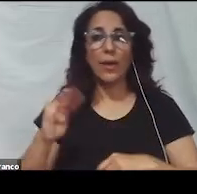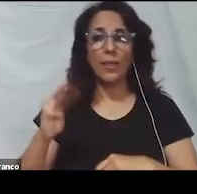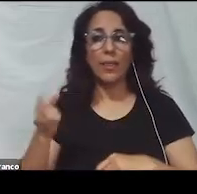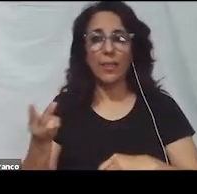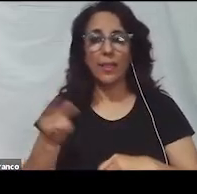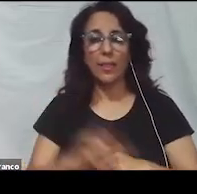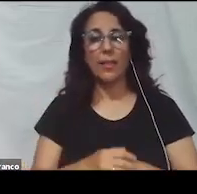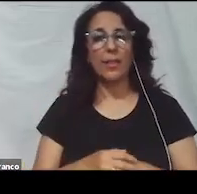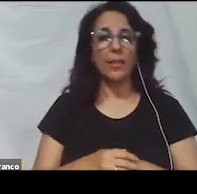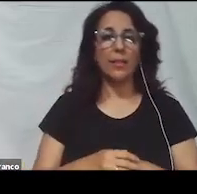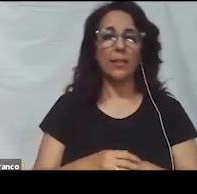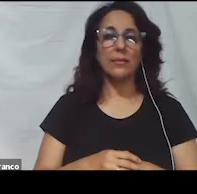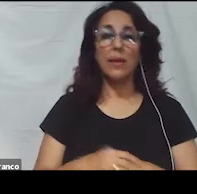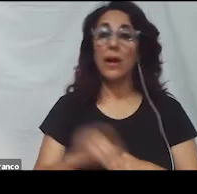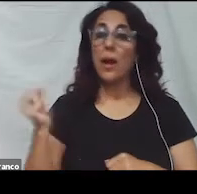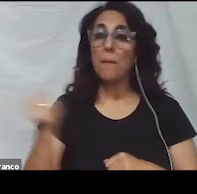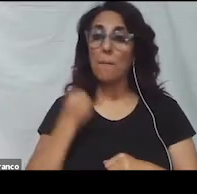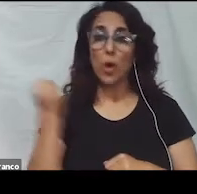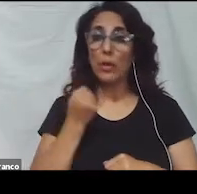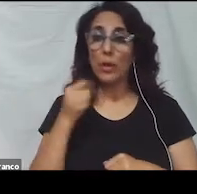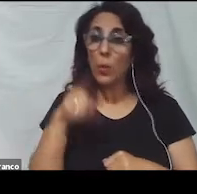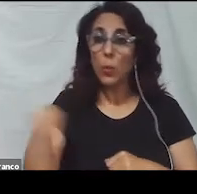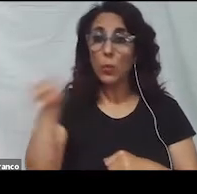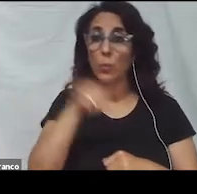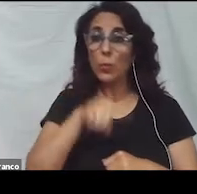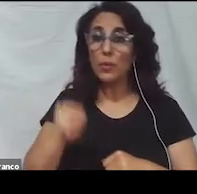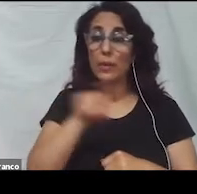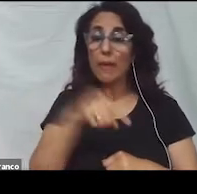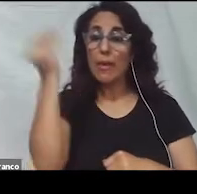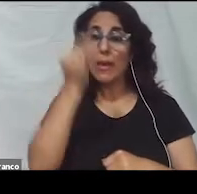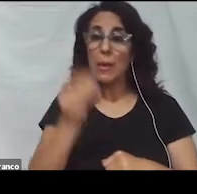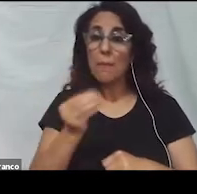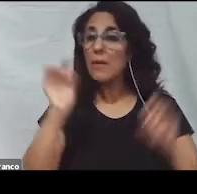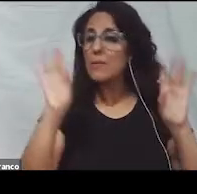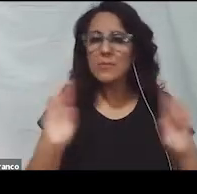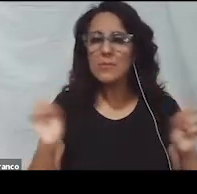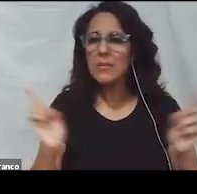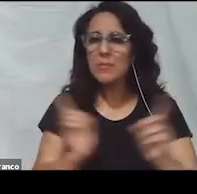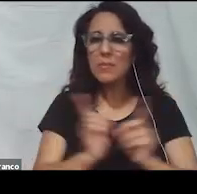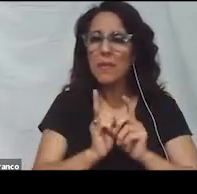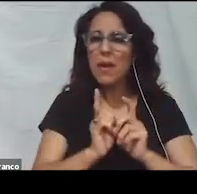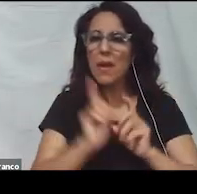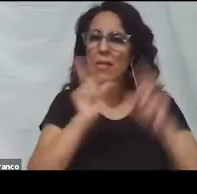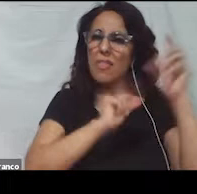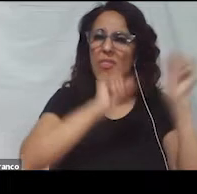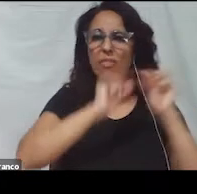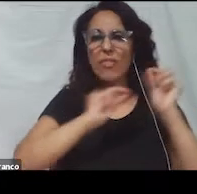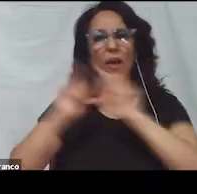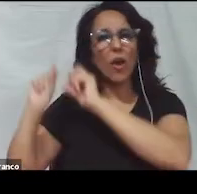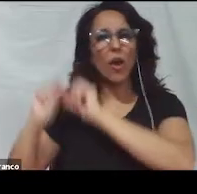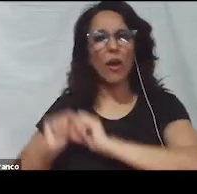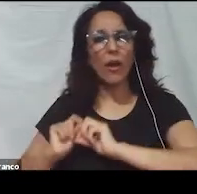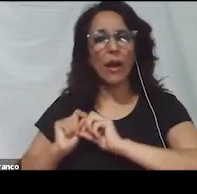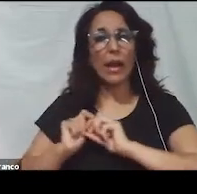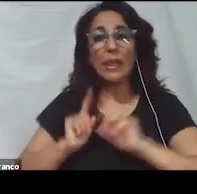alternativo. Es muy importante que si ustedes tienen imágenes que son simplemente como decoración,